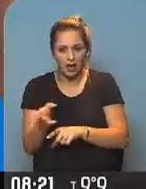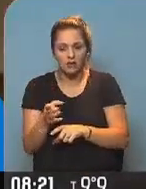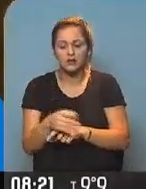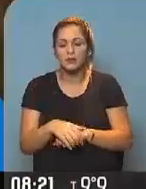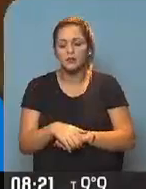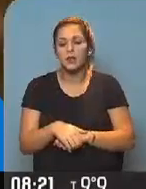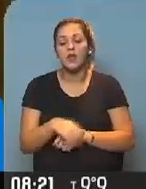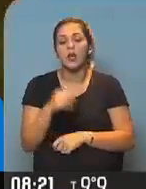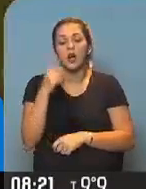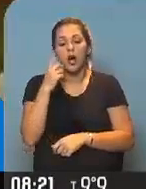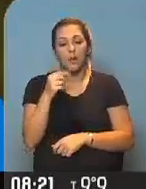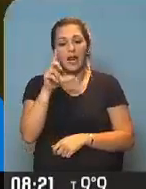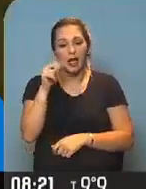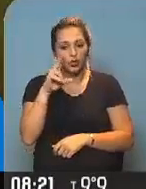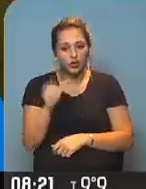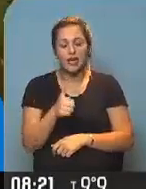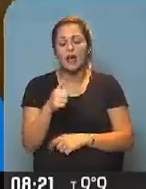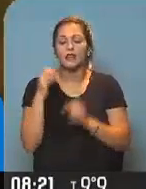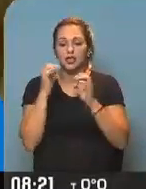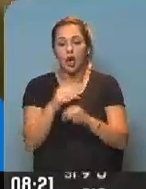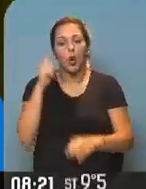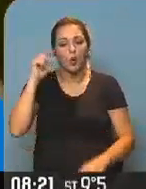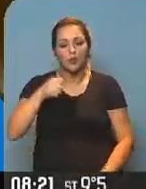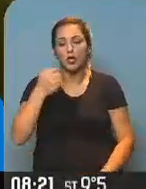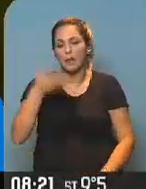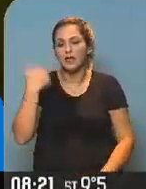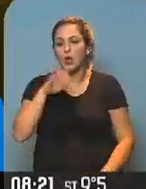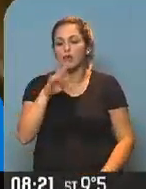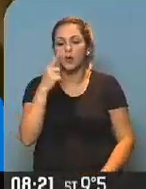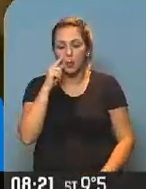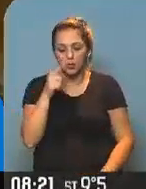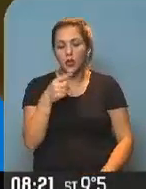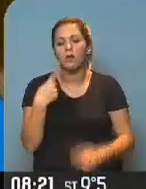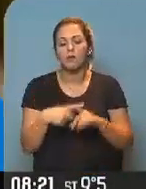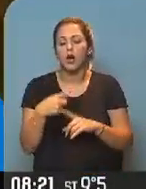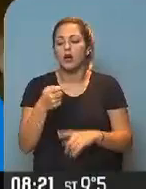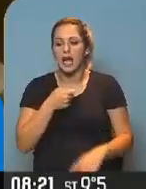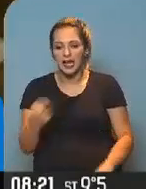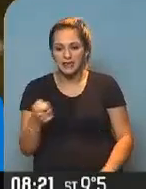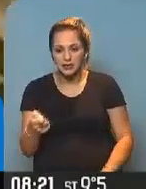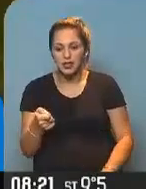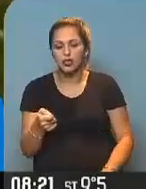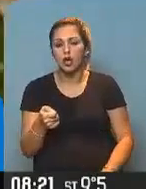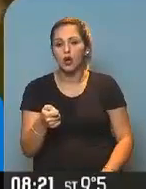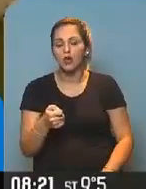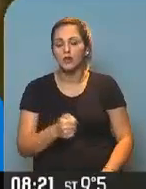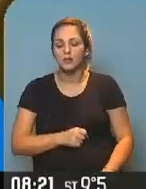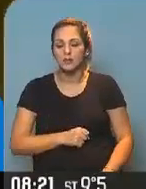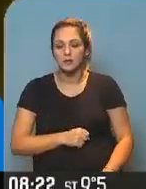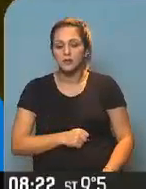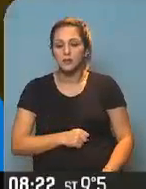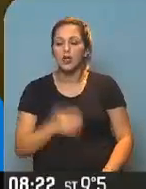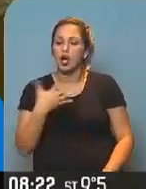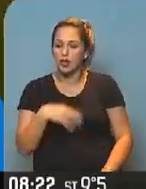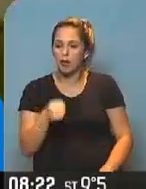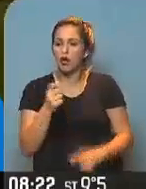había llegado al juicio, iniciado el 4 de junio pasado, acusado por el delito de homicidio simple en concurso real, con aborto